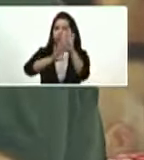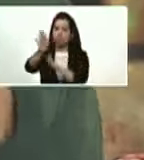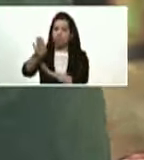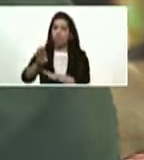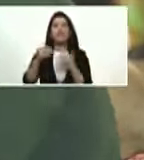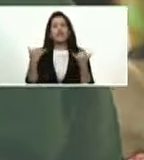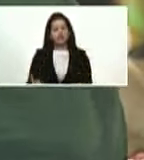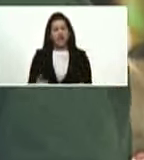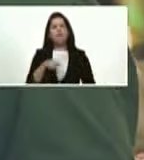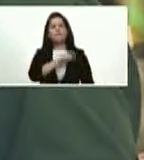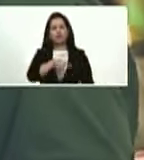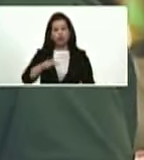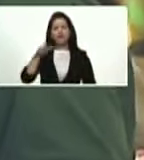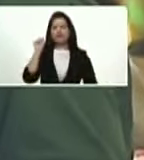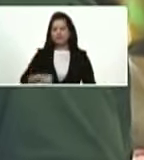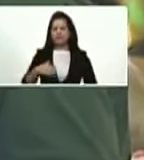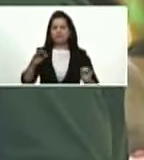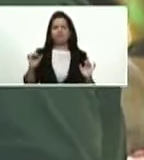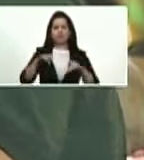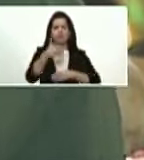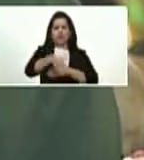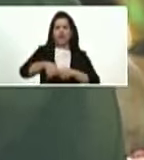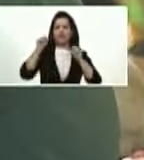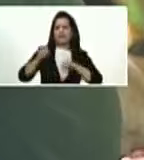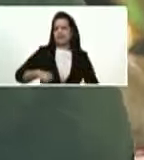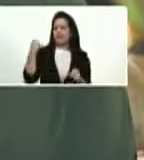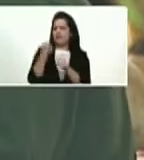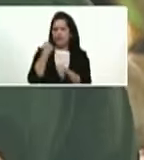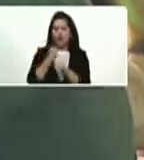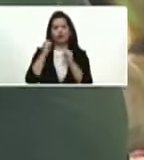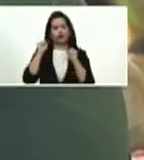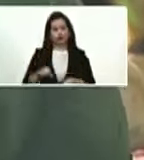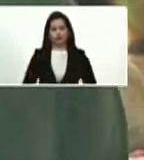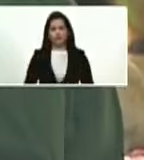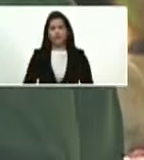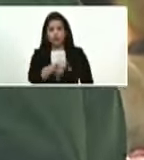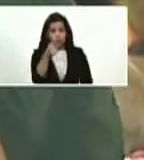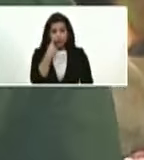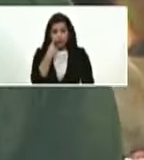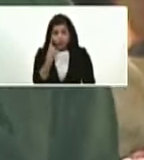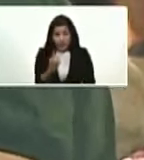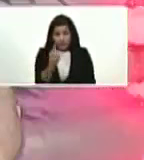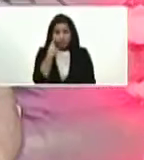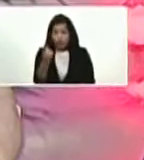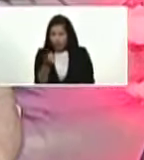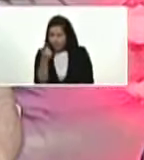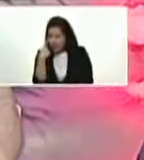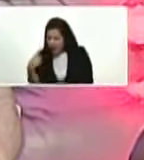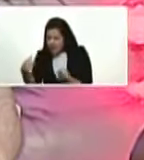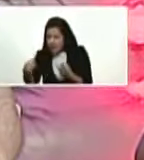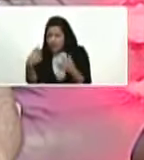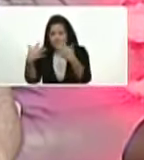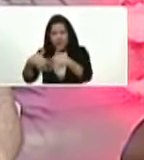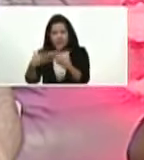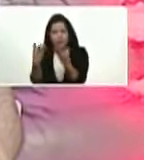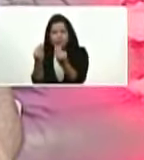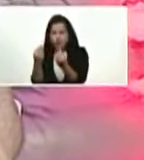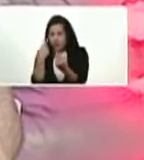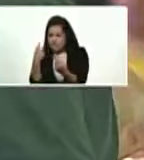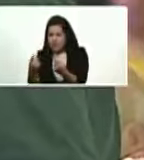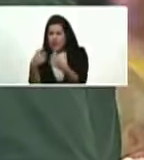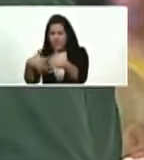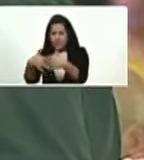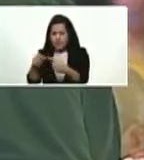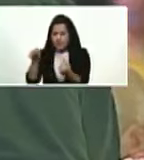la calle y está produciendo. Usted ve todas las actividades y todas las empresas que están ahí tocando todas